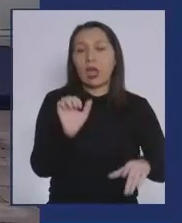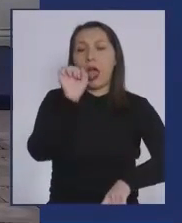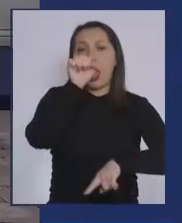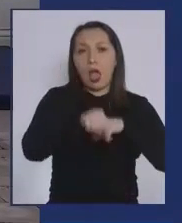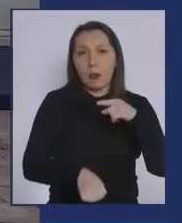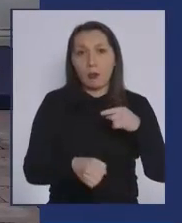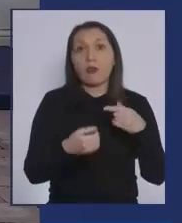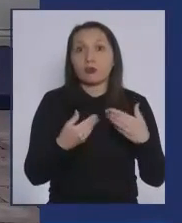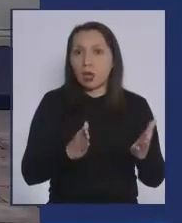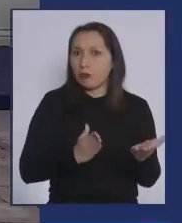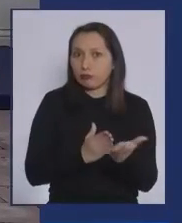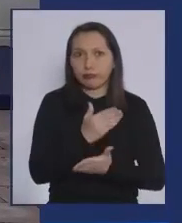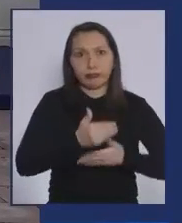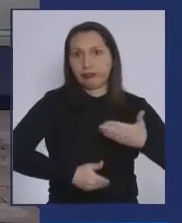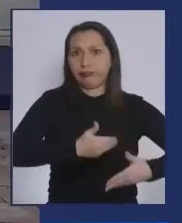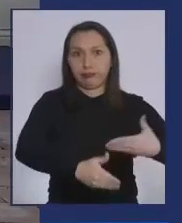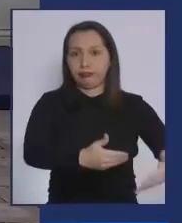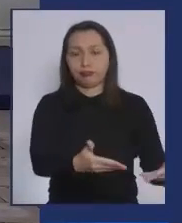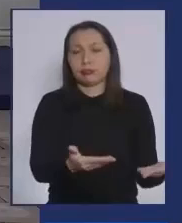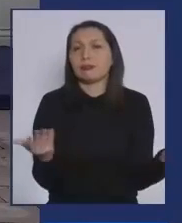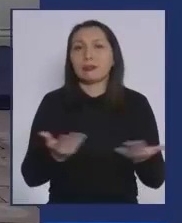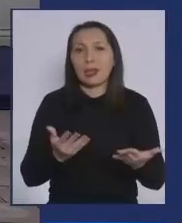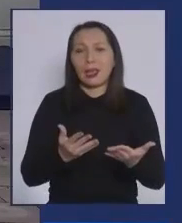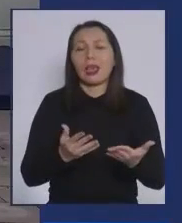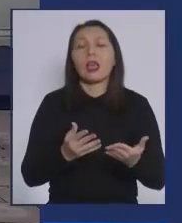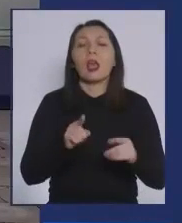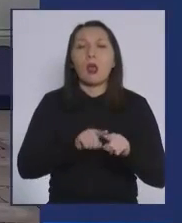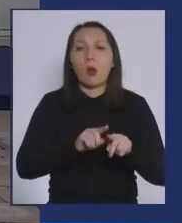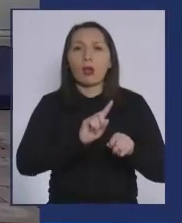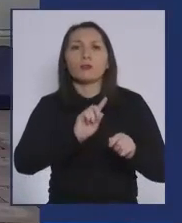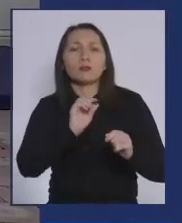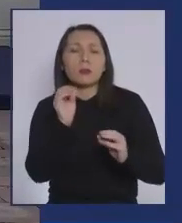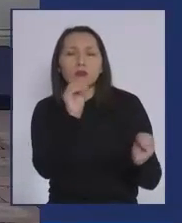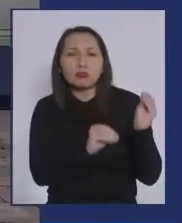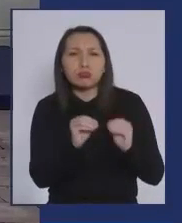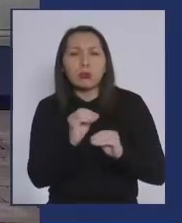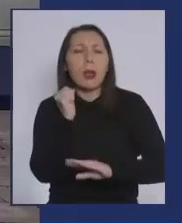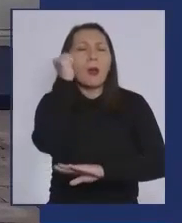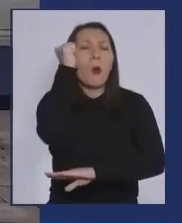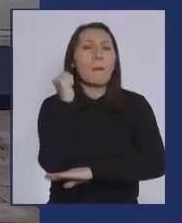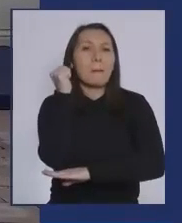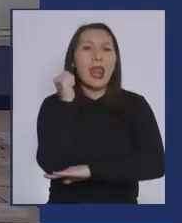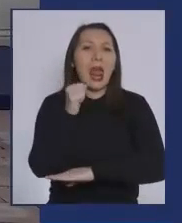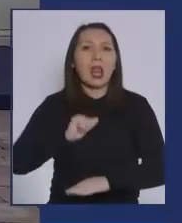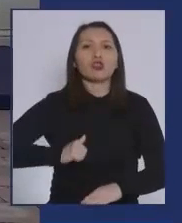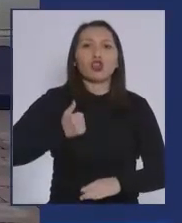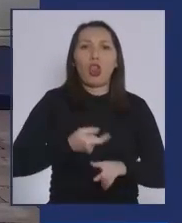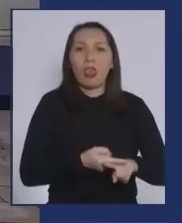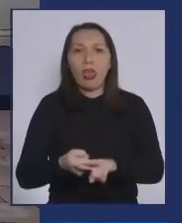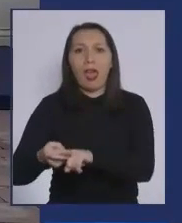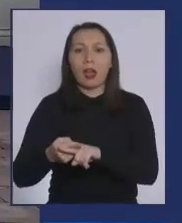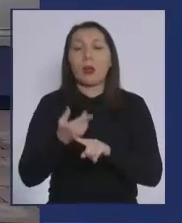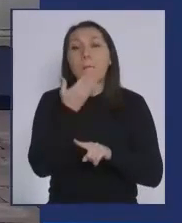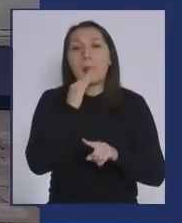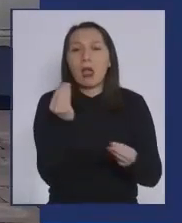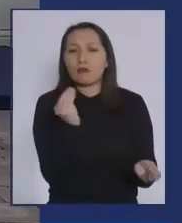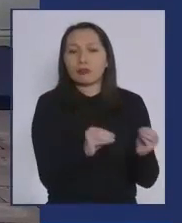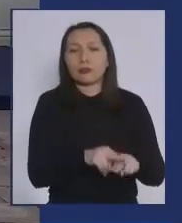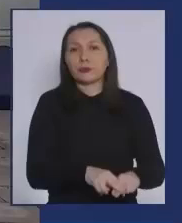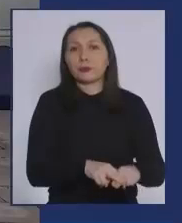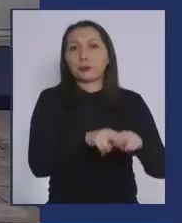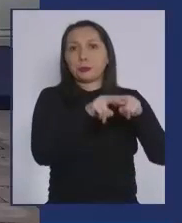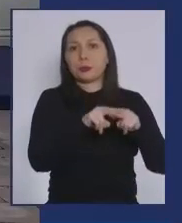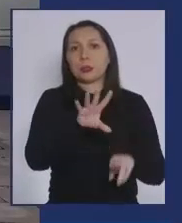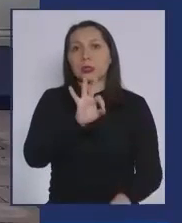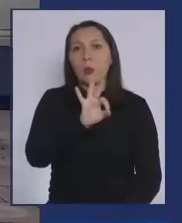está en plena ejecución que es el fortalecimiento del pilar solidario que nos ha permitido mejorar en hasta